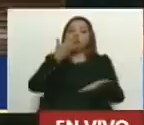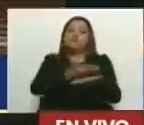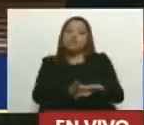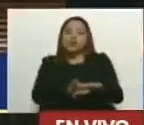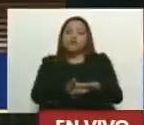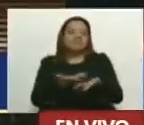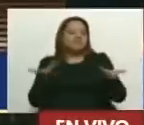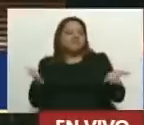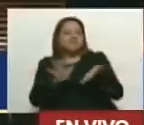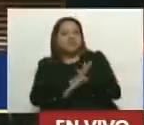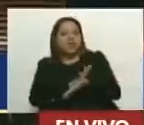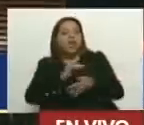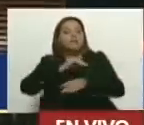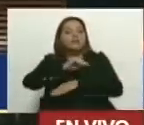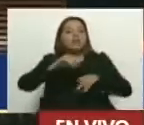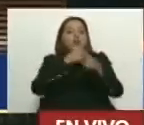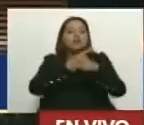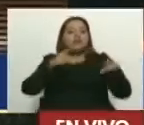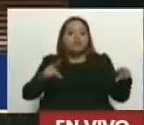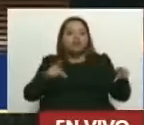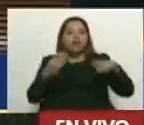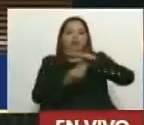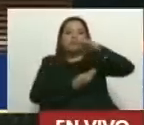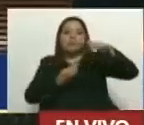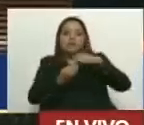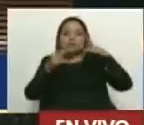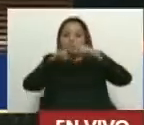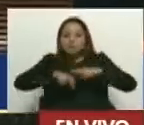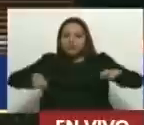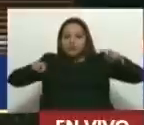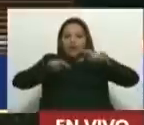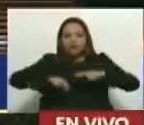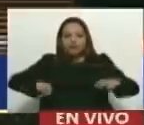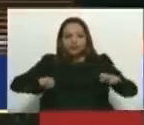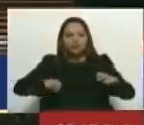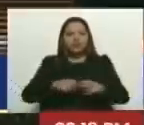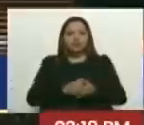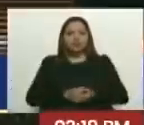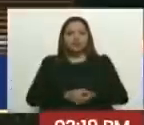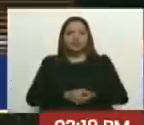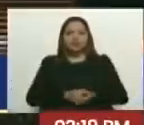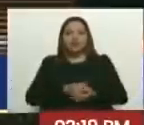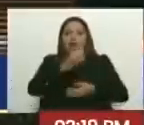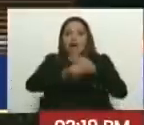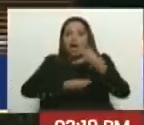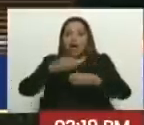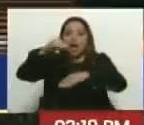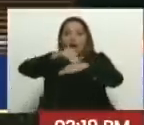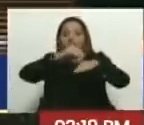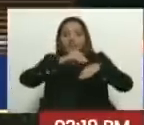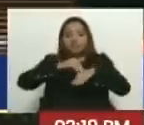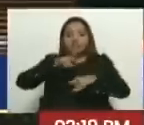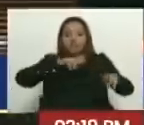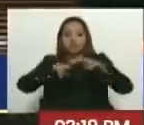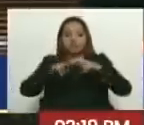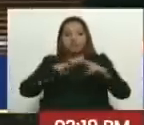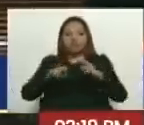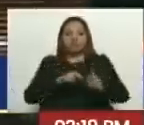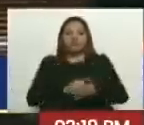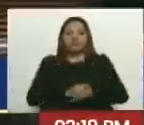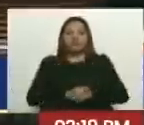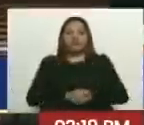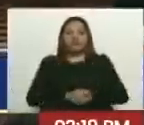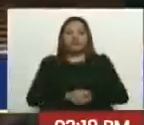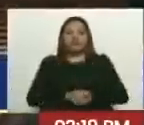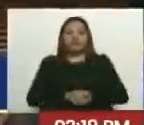Público, en base a investigaciones en curso, haga los anuncios respectivos.